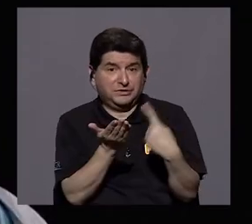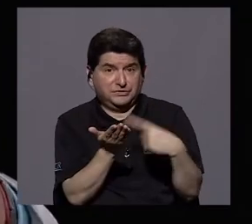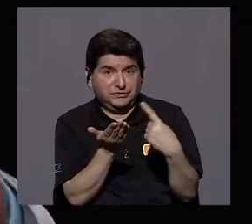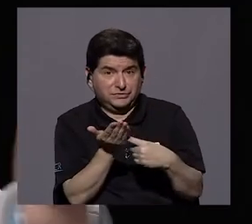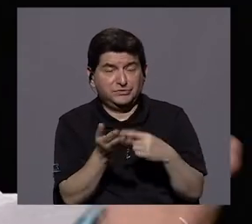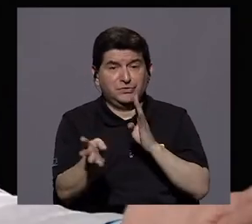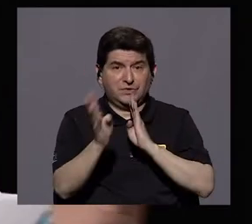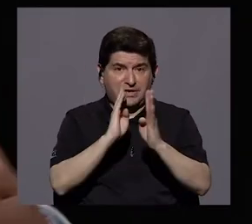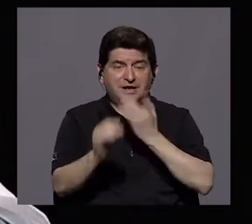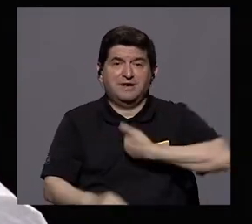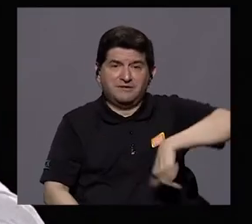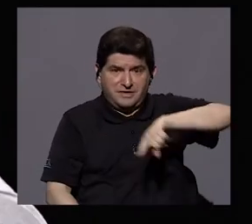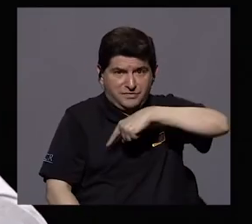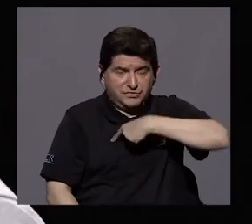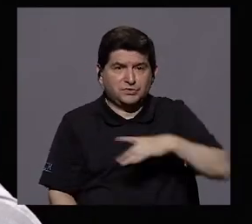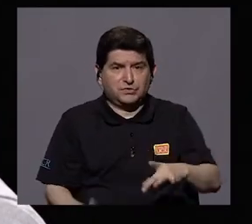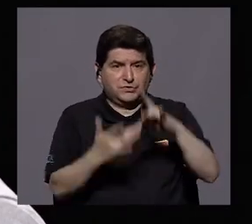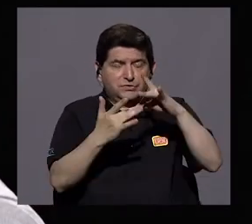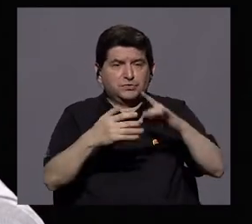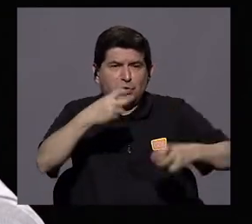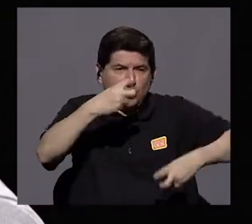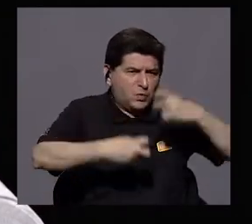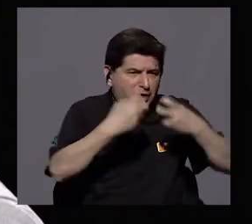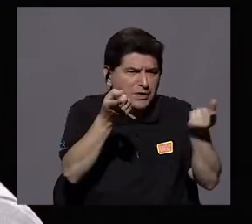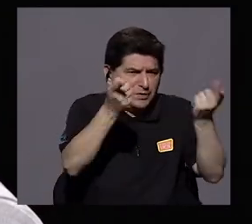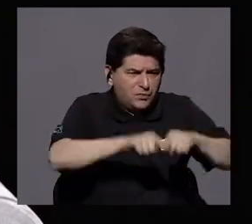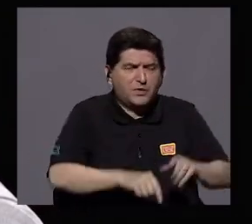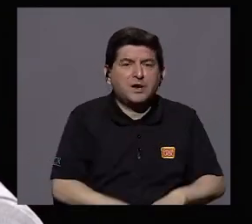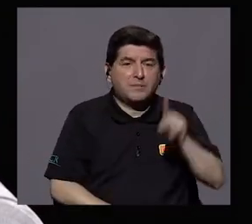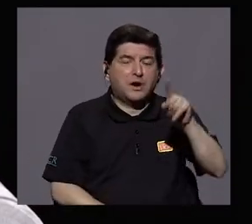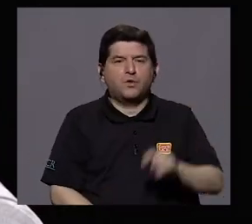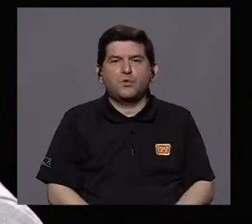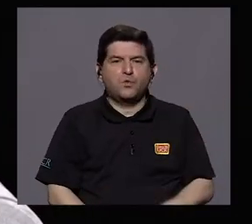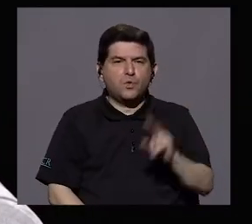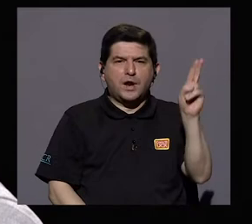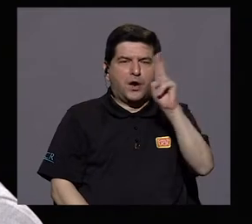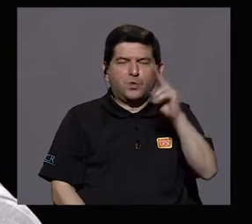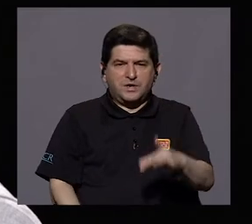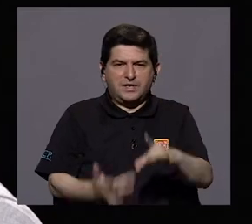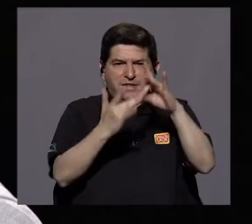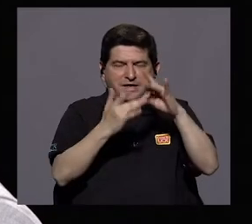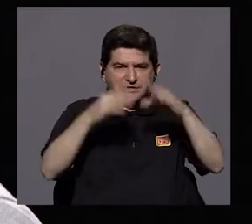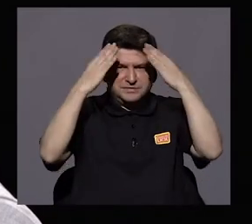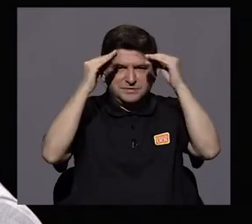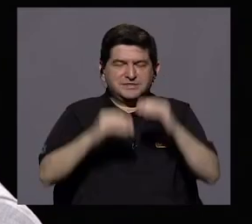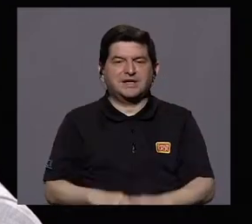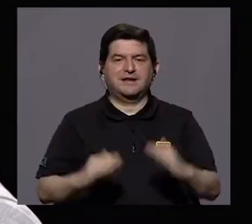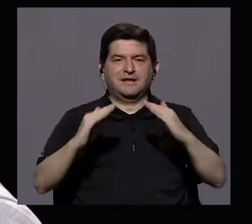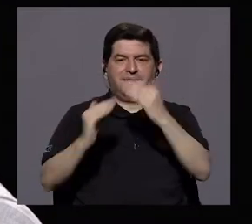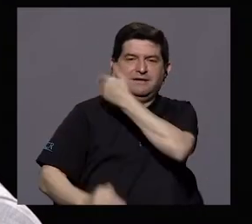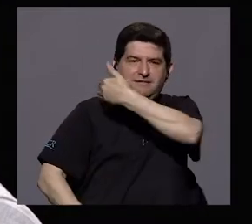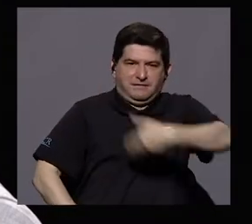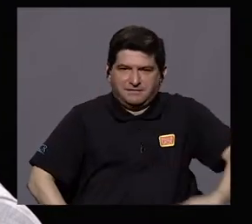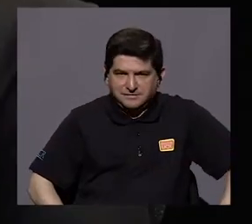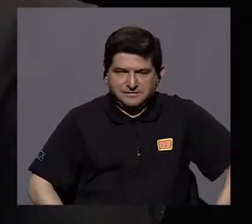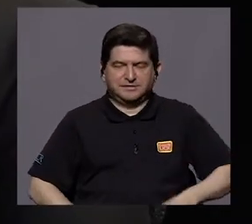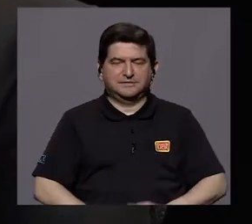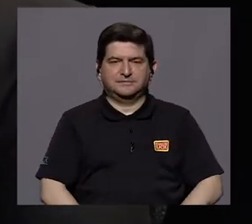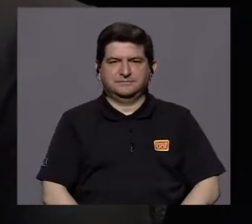conflicto. Ahora que hablábamos, sobre todo con el escándalo que se vivió con una unidad específica de datos en el caso de Casa